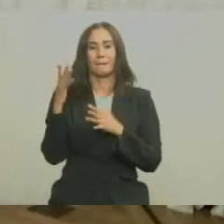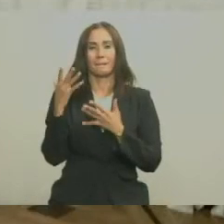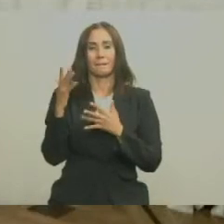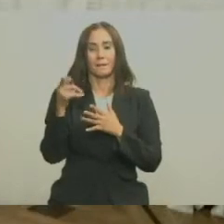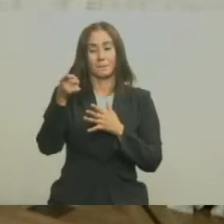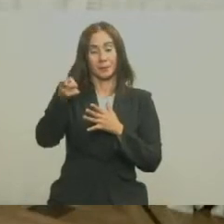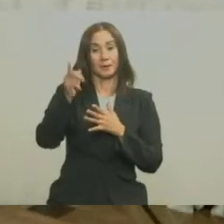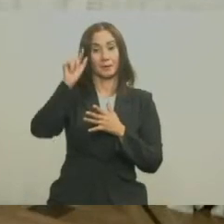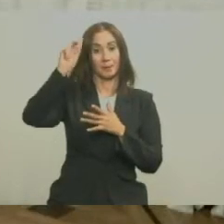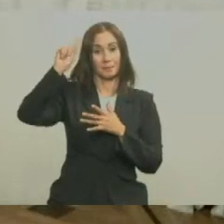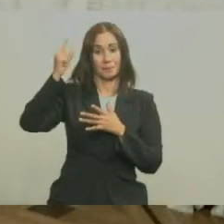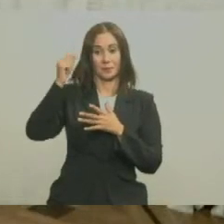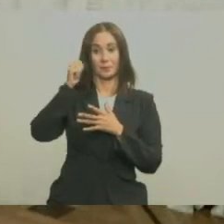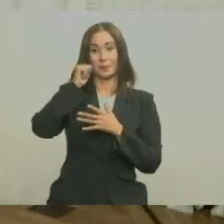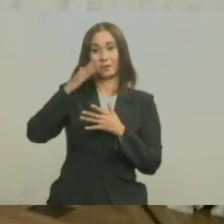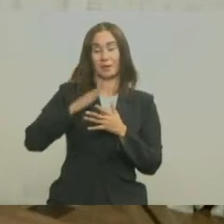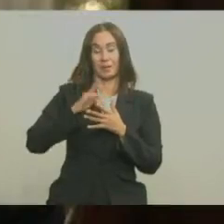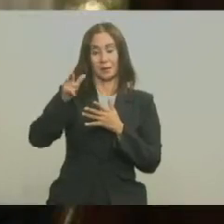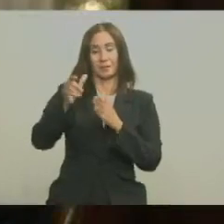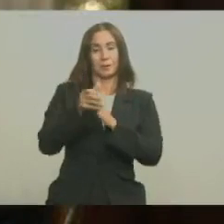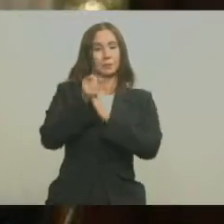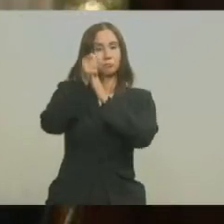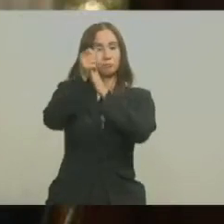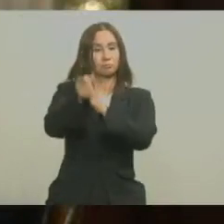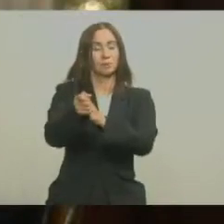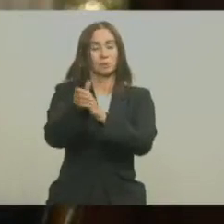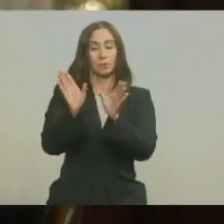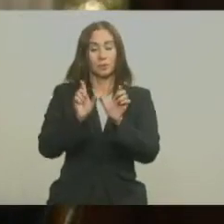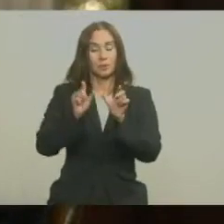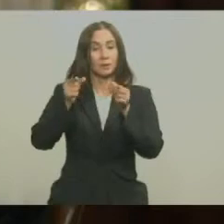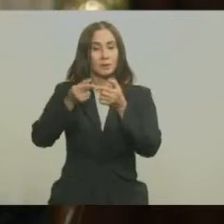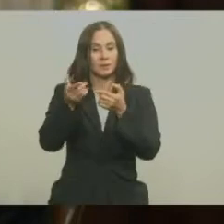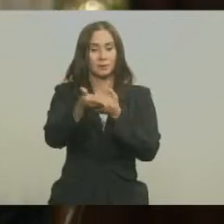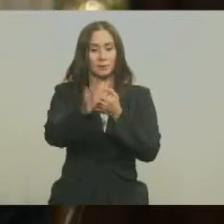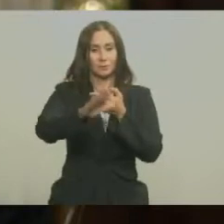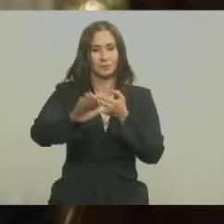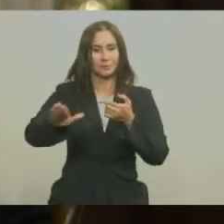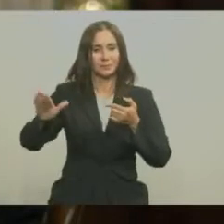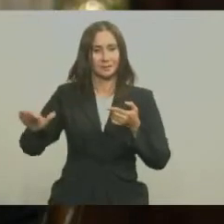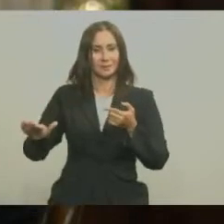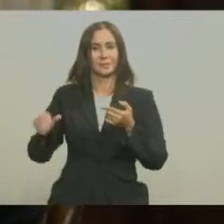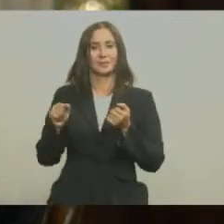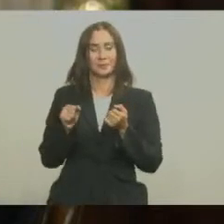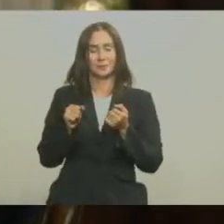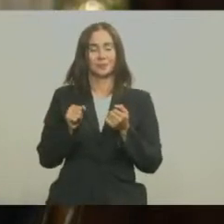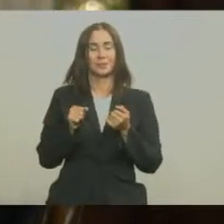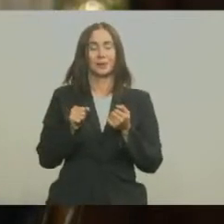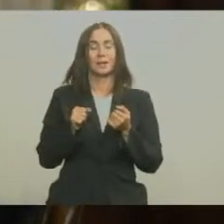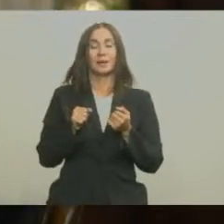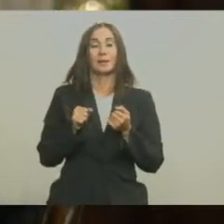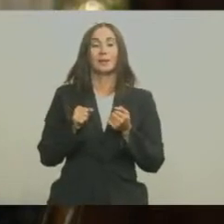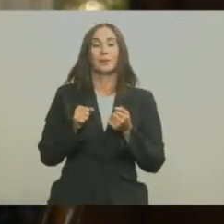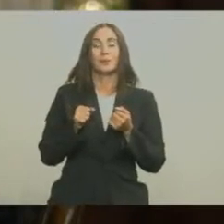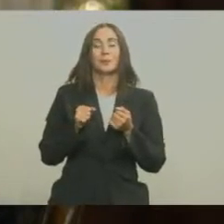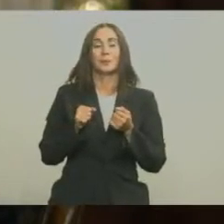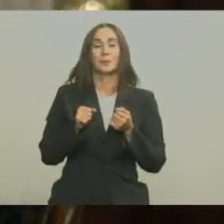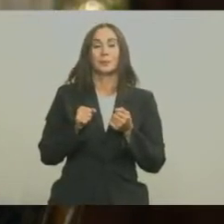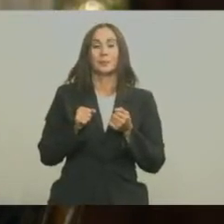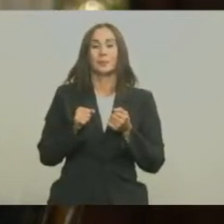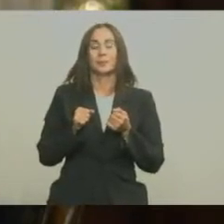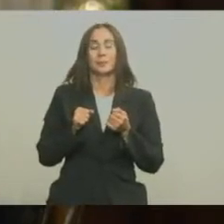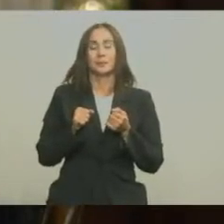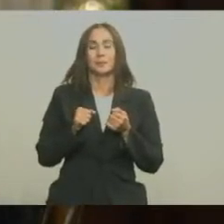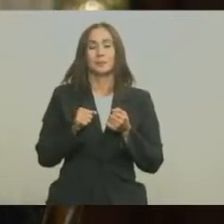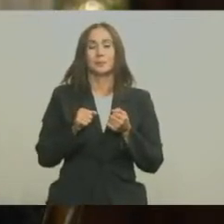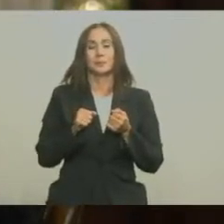La presidenta de este gabinete y que sea coordinado